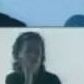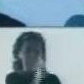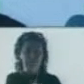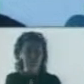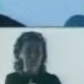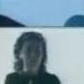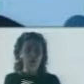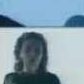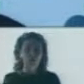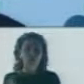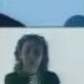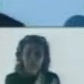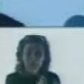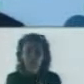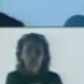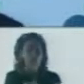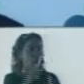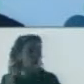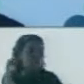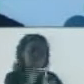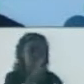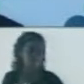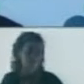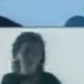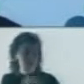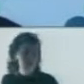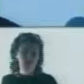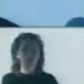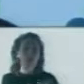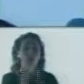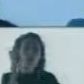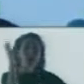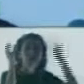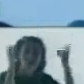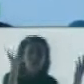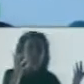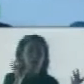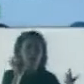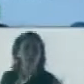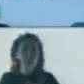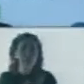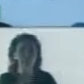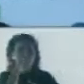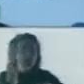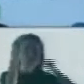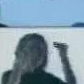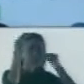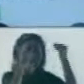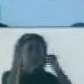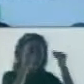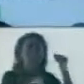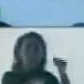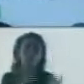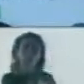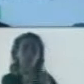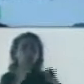dinero no es lo mío. Si tengo ideas, si puedo ganar con mi cabeza dinero, lo haré. Pero jamás